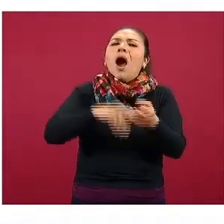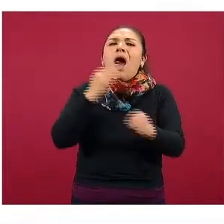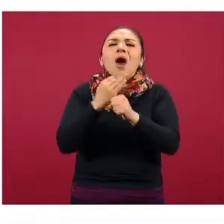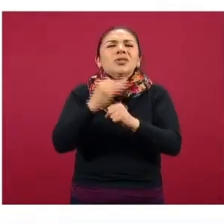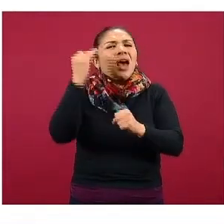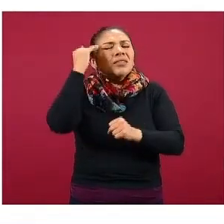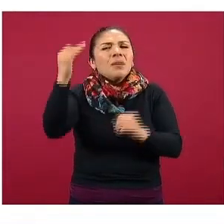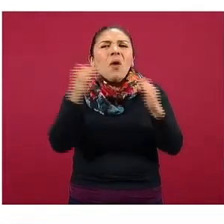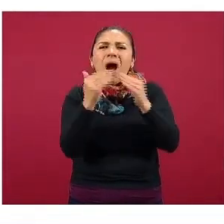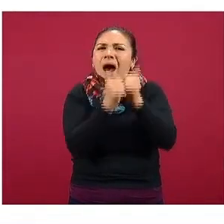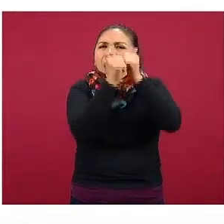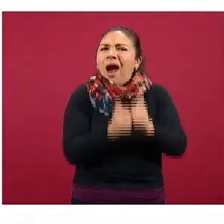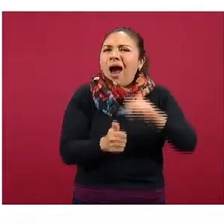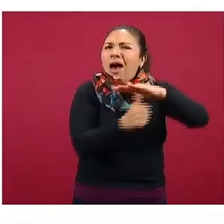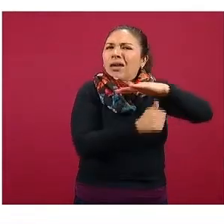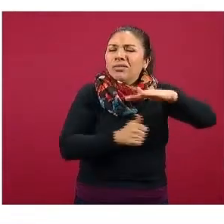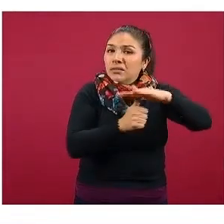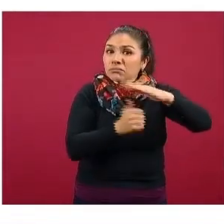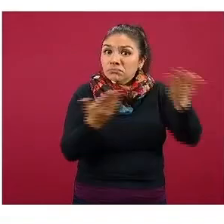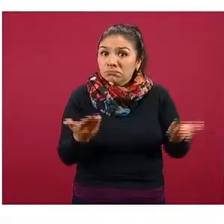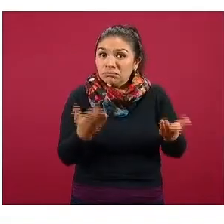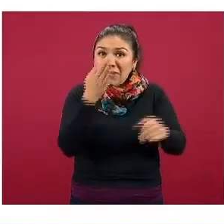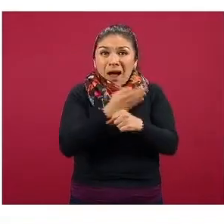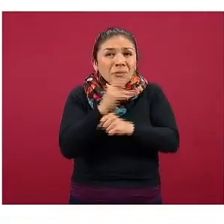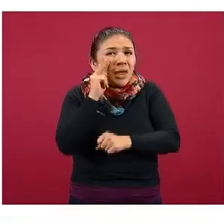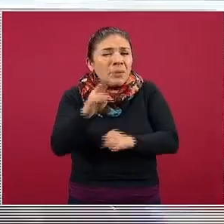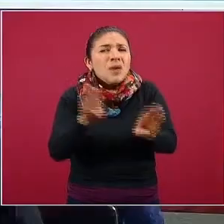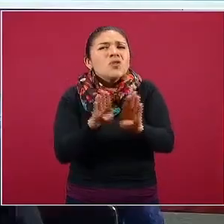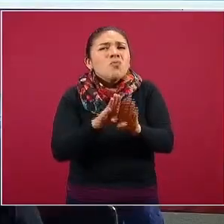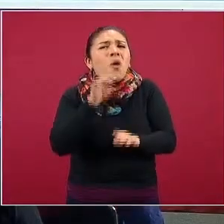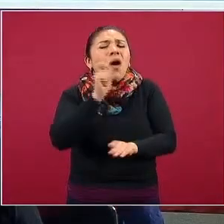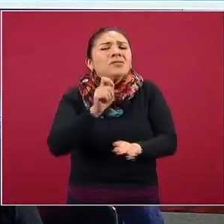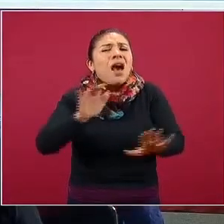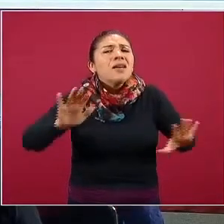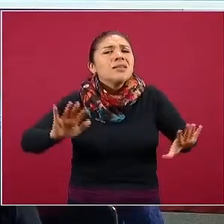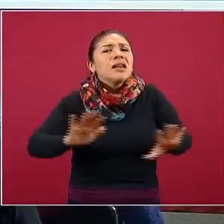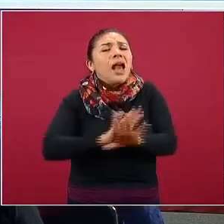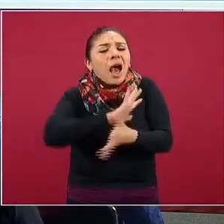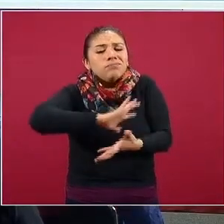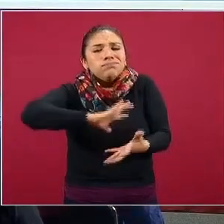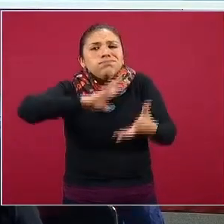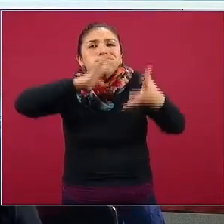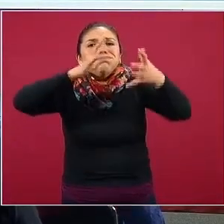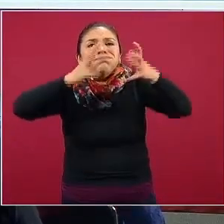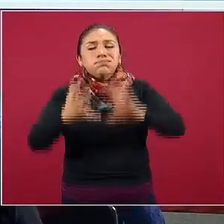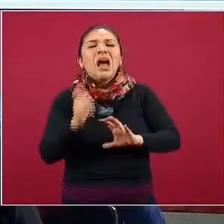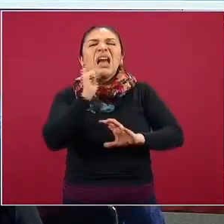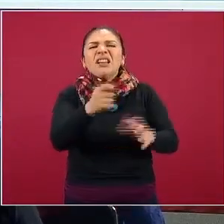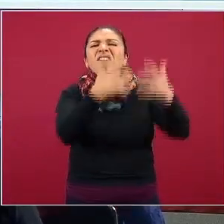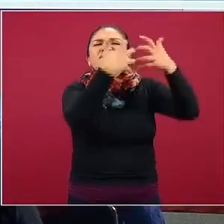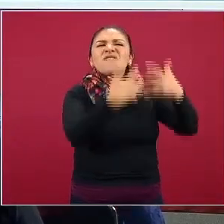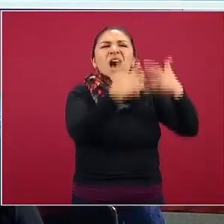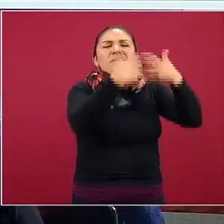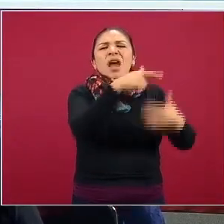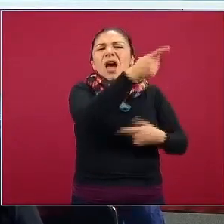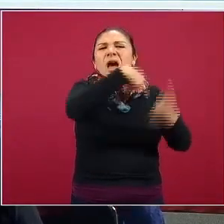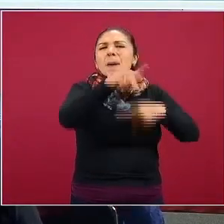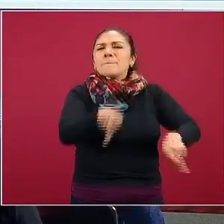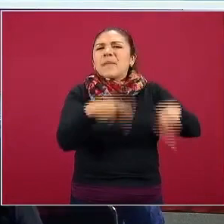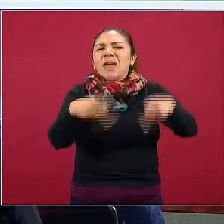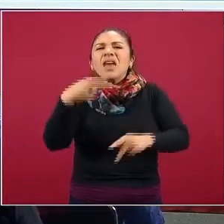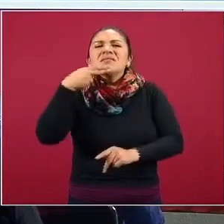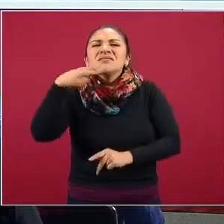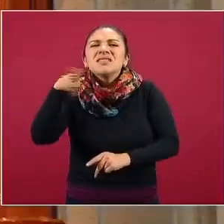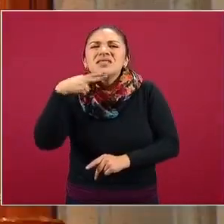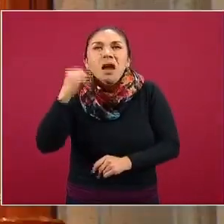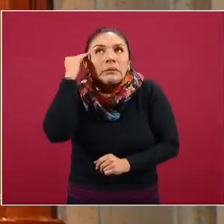lo que sucede? No estamos viendo más que parte del proceso evolutivo que la industria tabacalera ha manejado